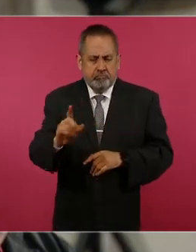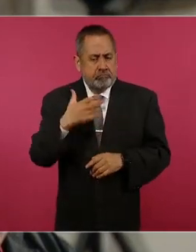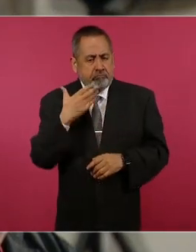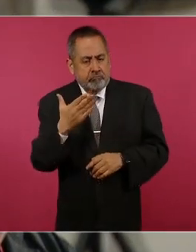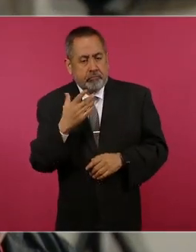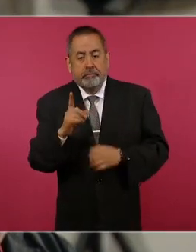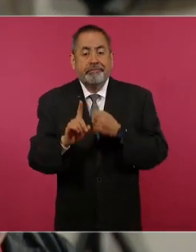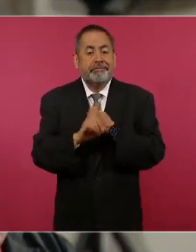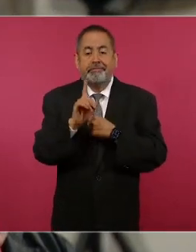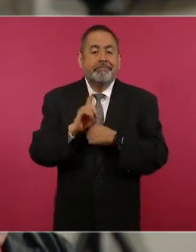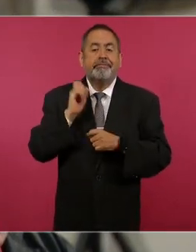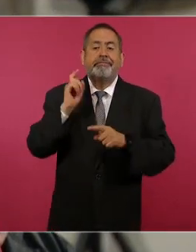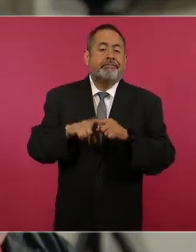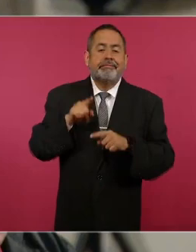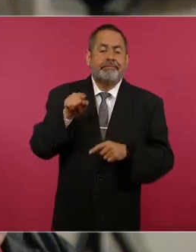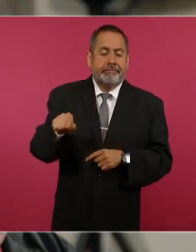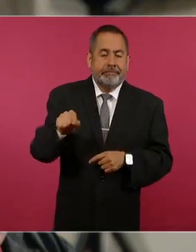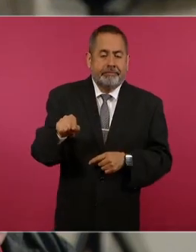radica, en primer lugar,